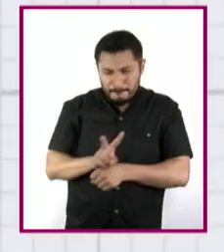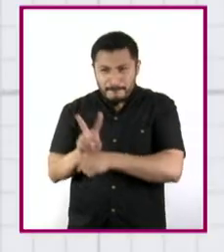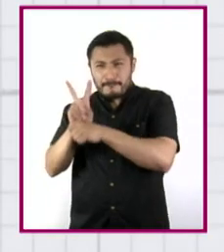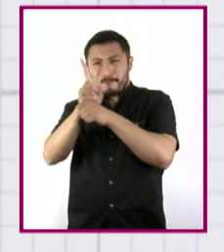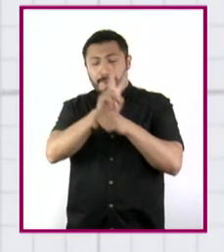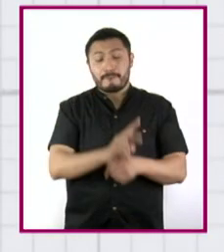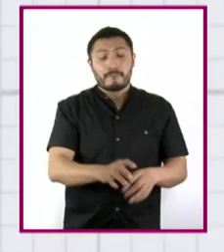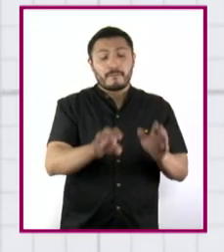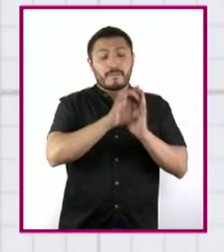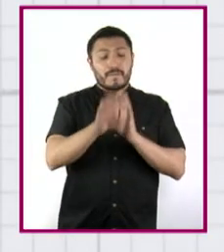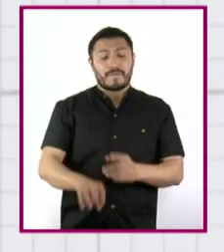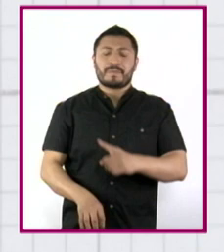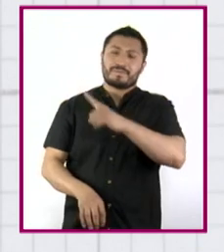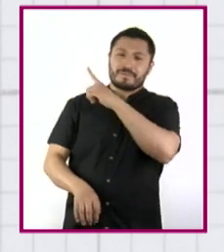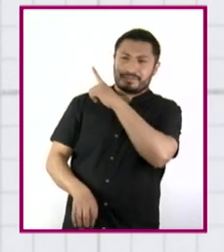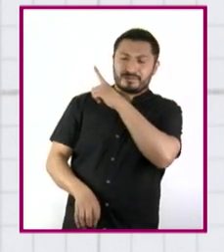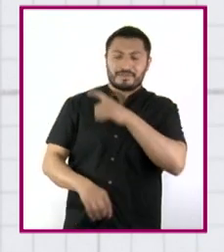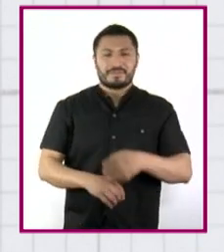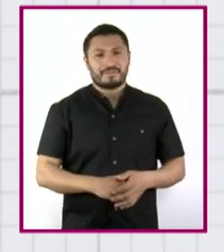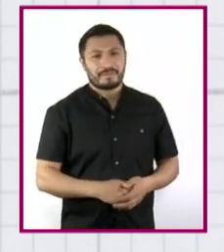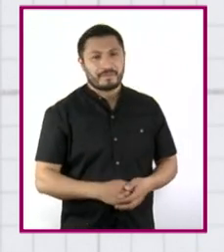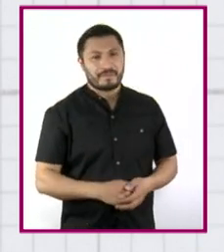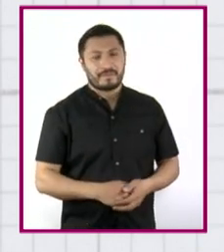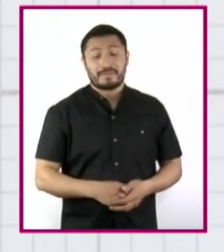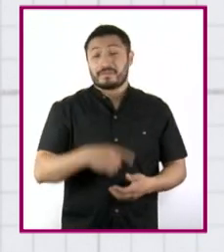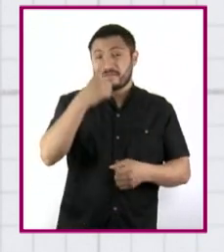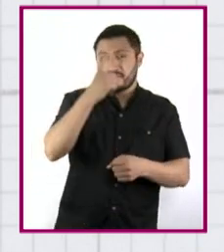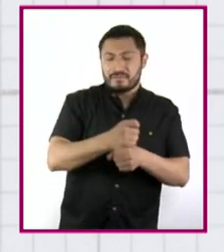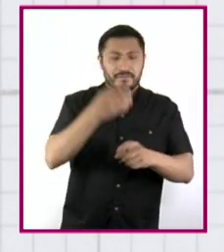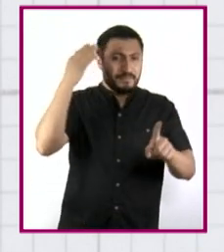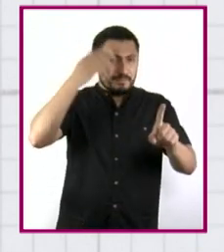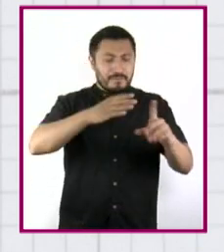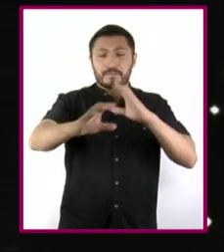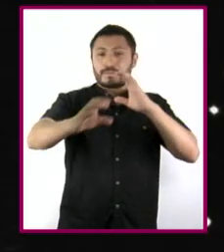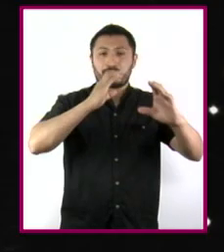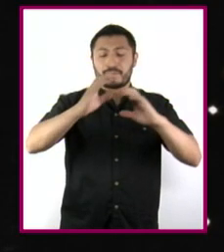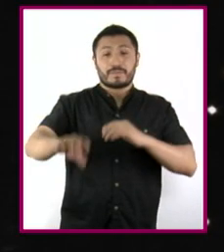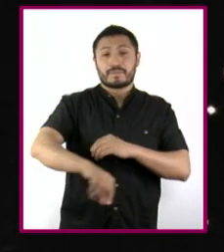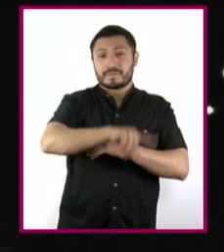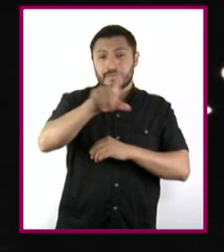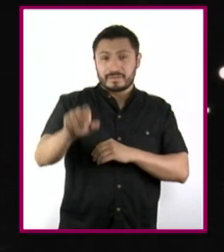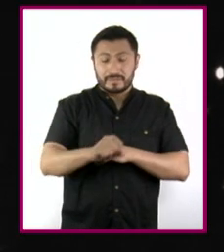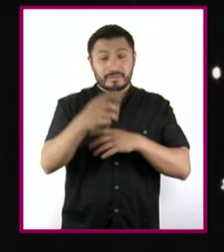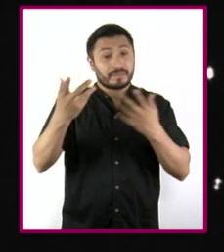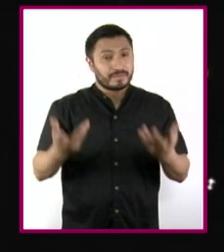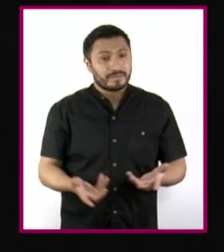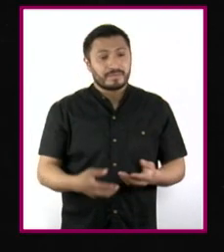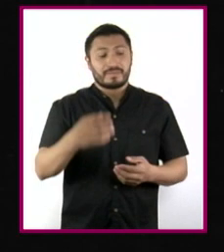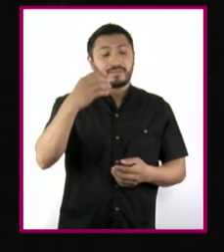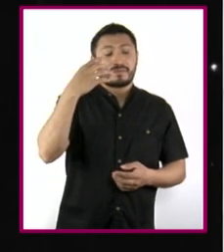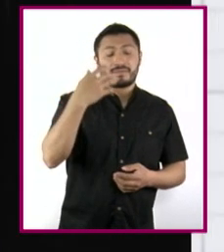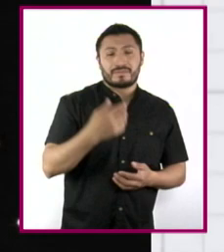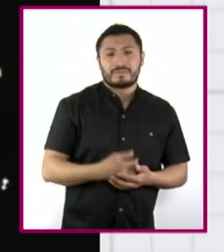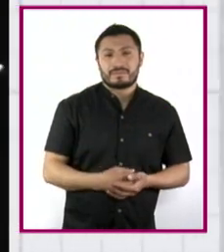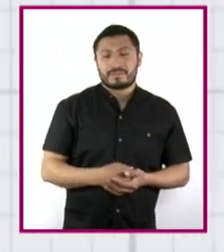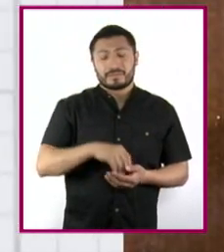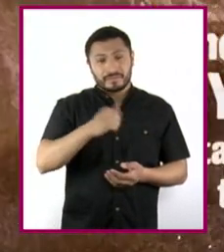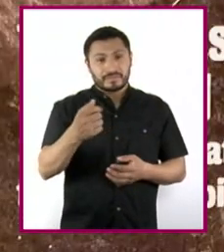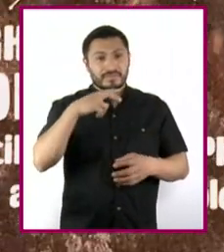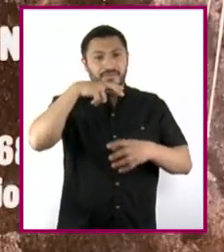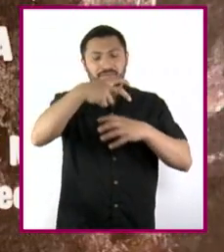como el Telstar 1, primero con fines de comunicación, y el SINCOM 3, un